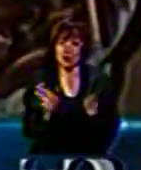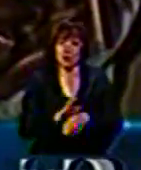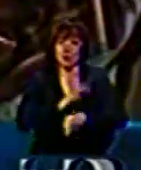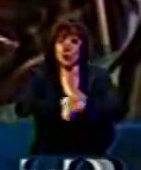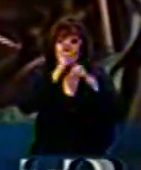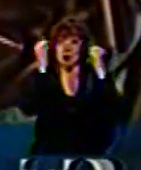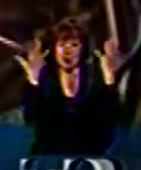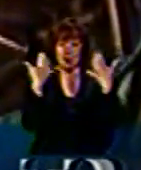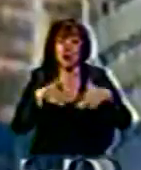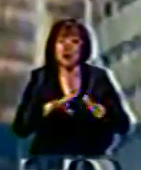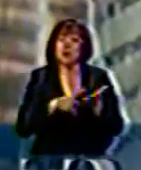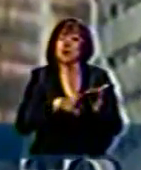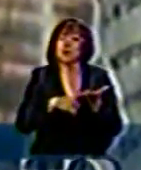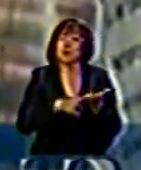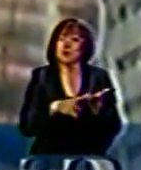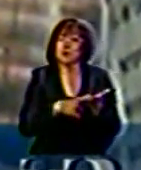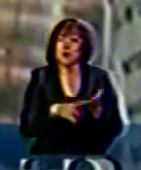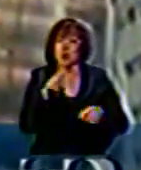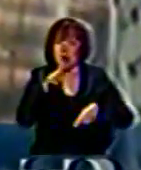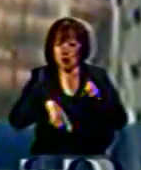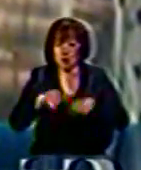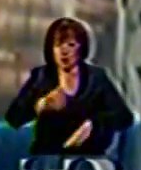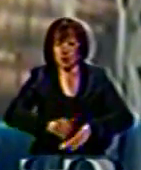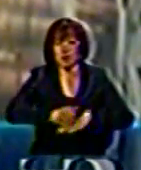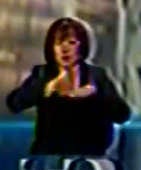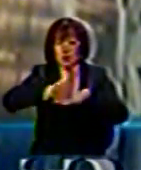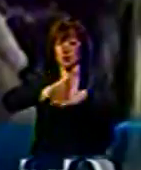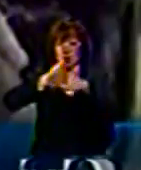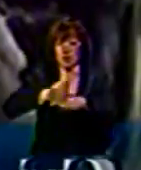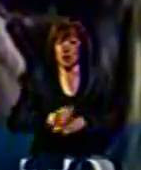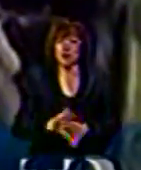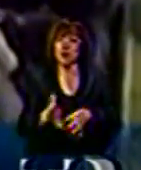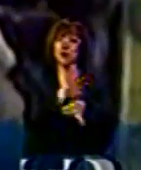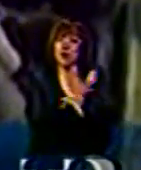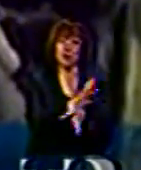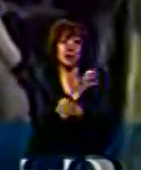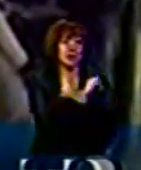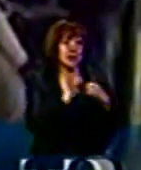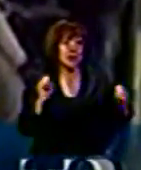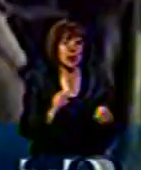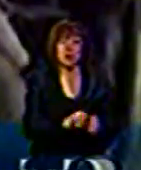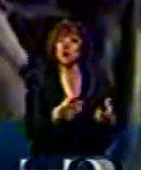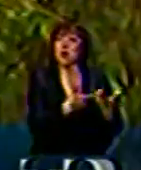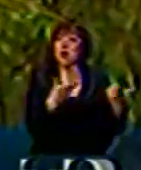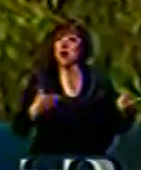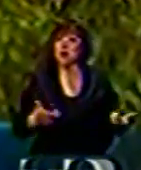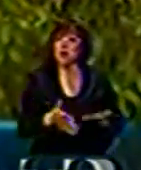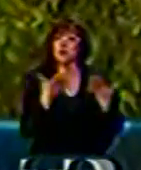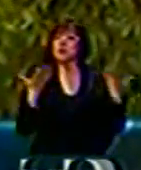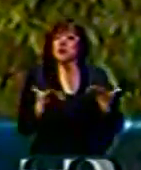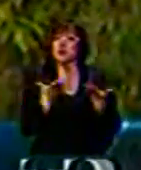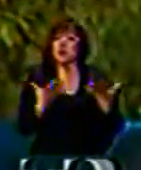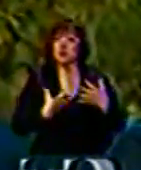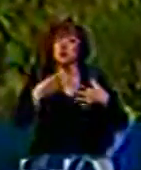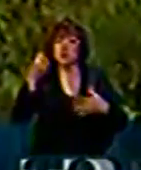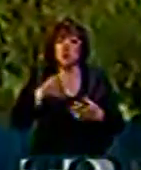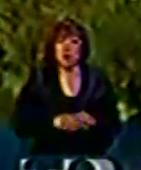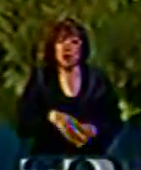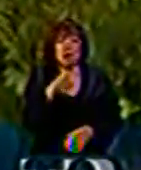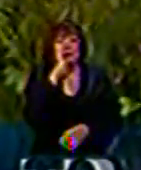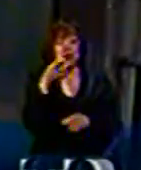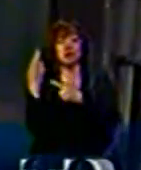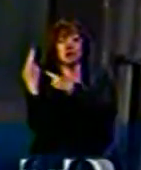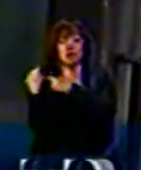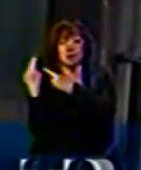comparecieron subtenientes y oficiales de la unidad de la que se extraviaron las armas con objetivo de determinar quiénes son